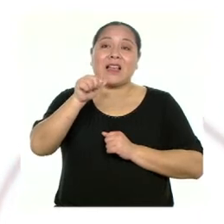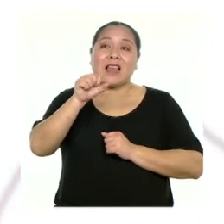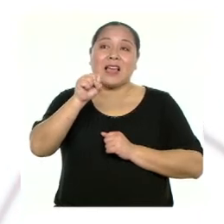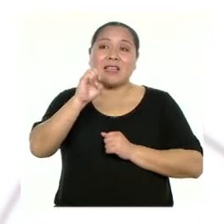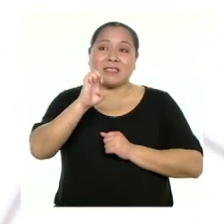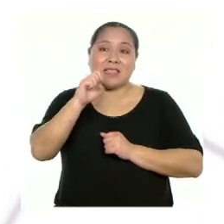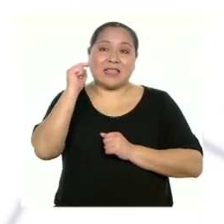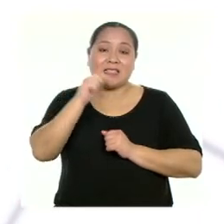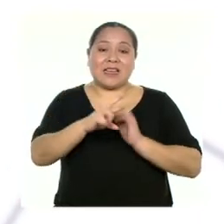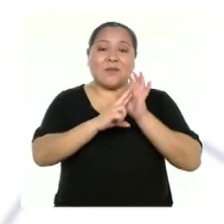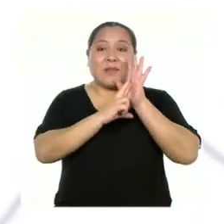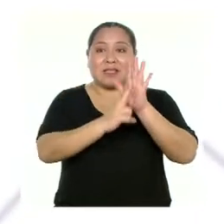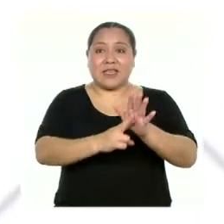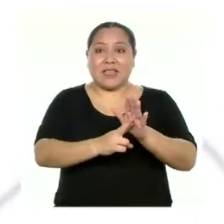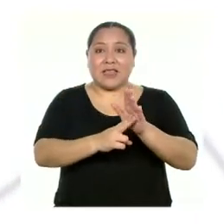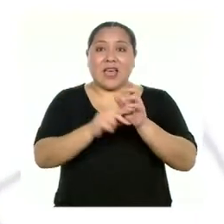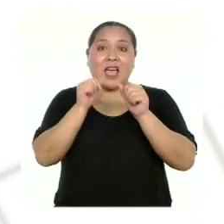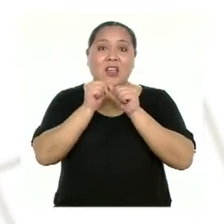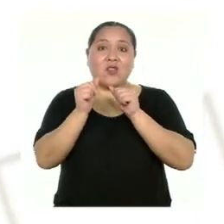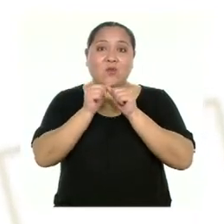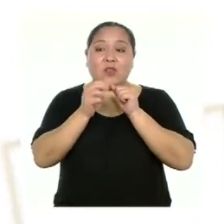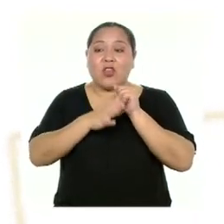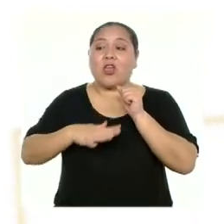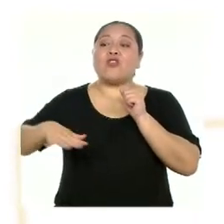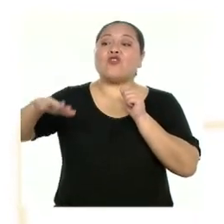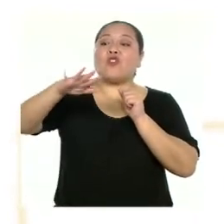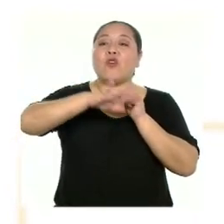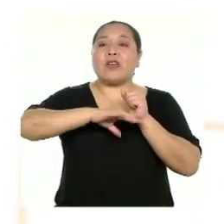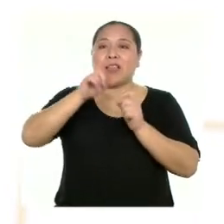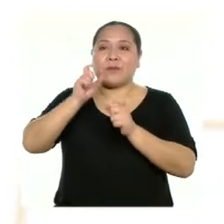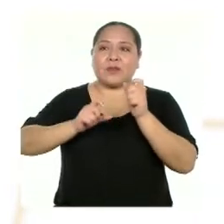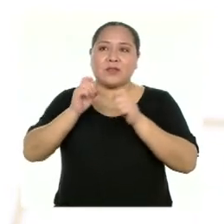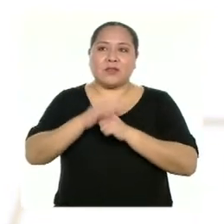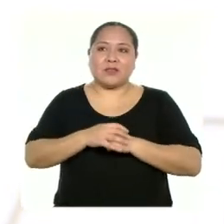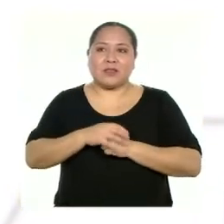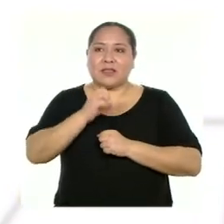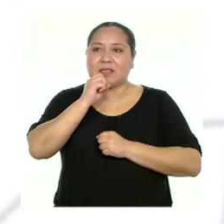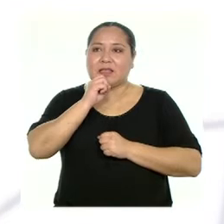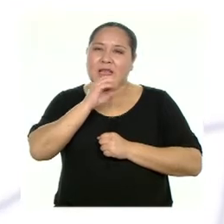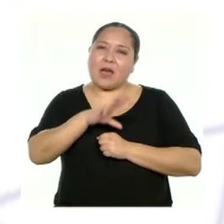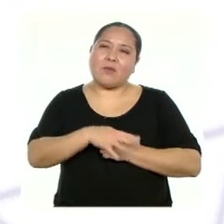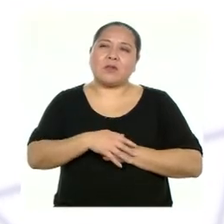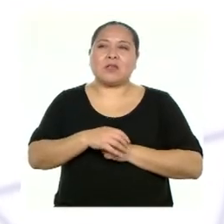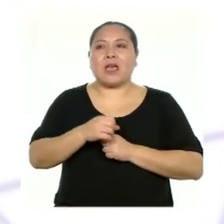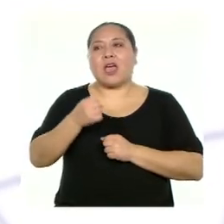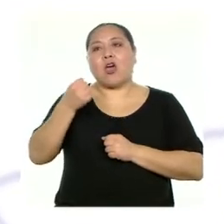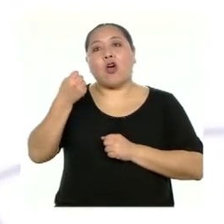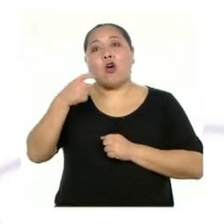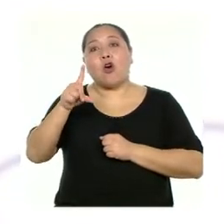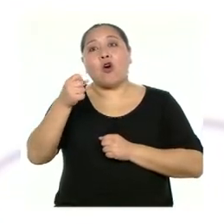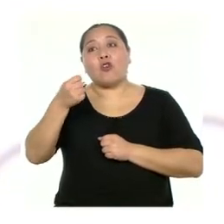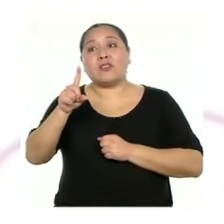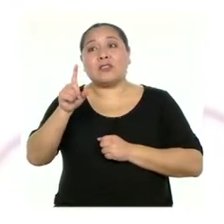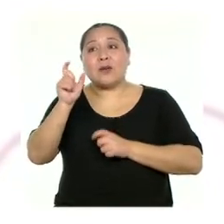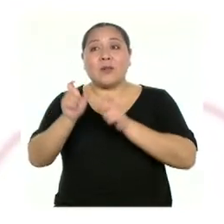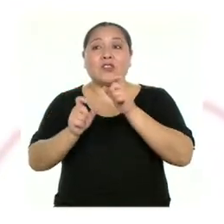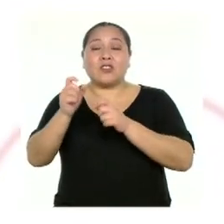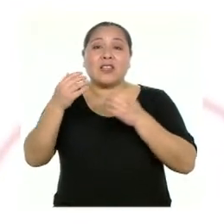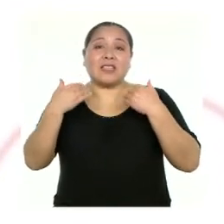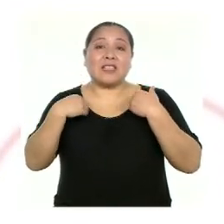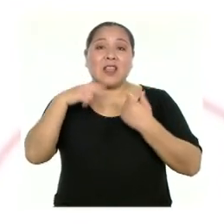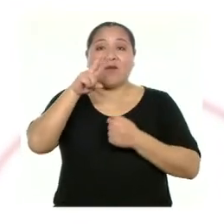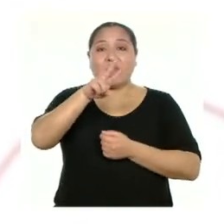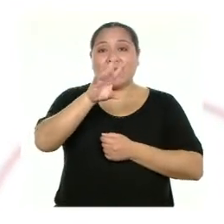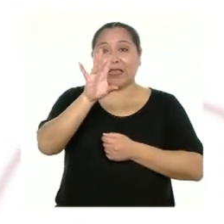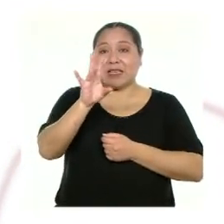caso. Entonces, diremos que esas 11 personas tienen 27 años, solo para efectos de cálculo. Y así lo